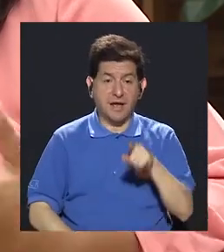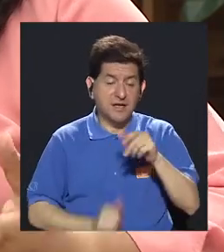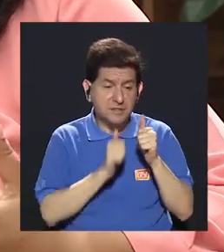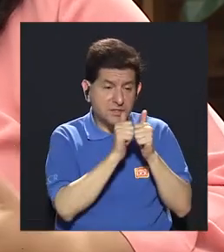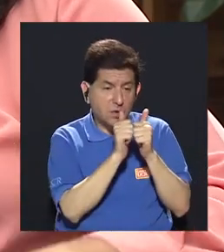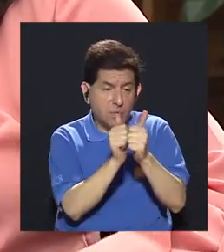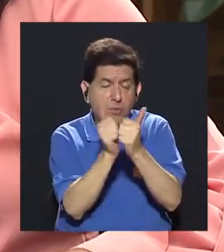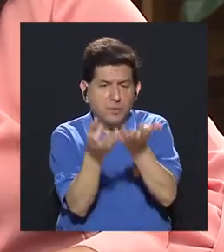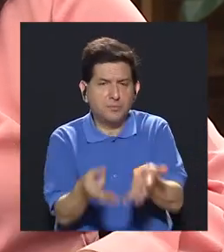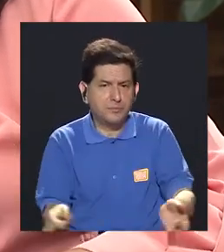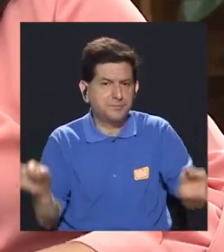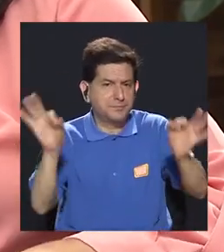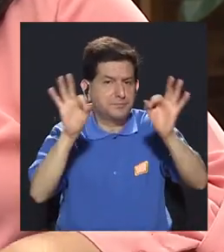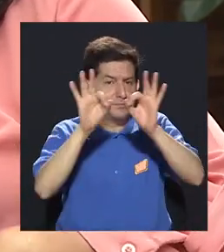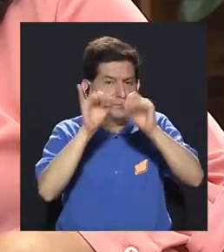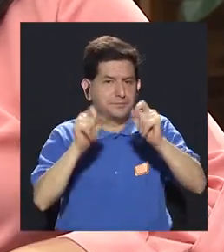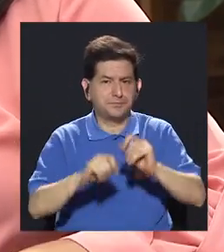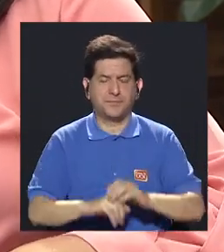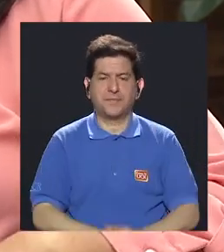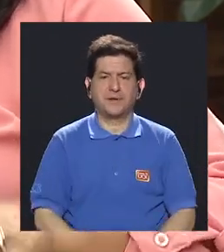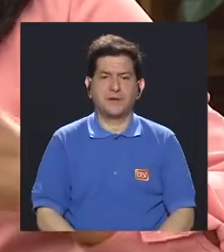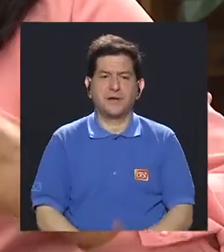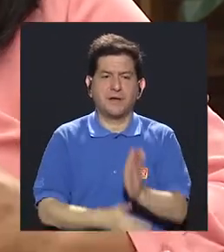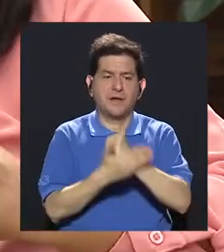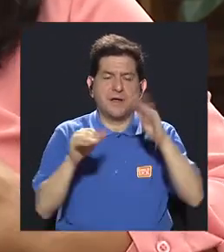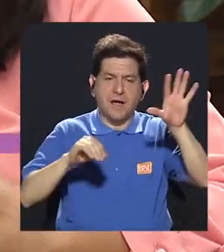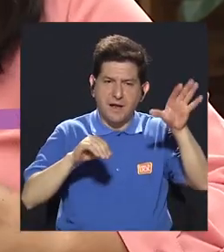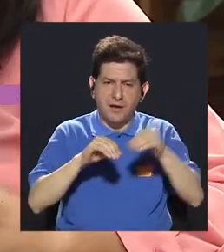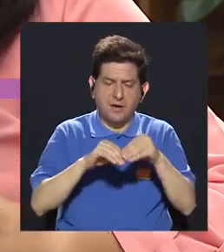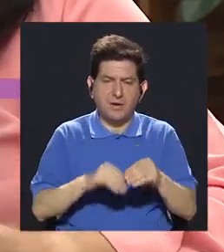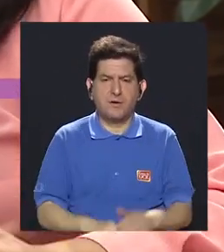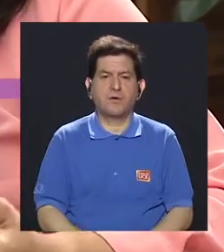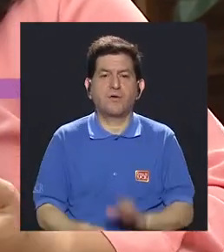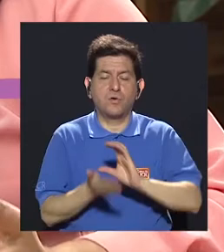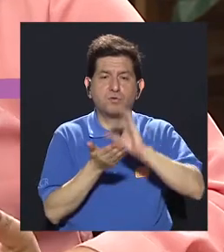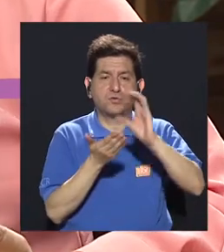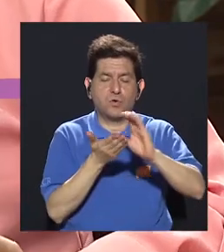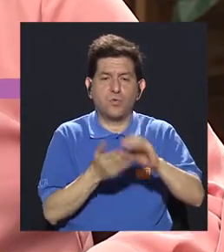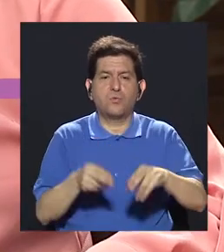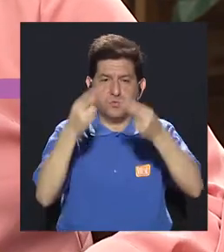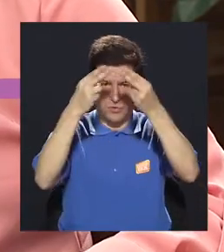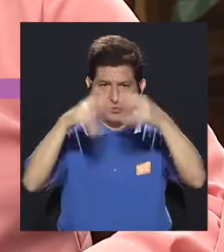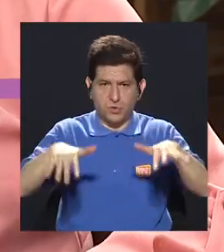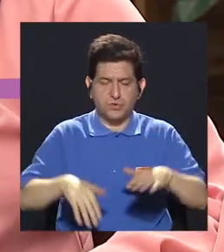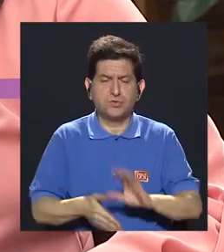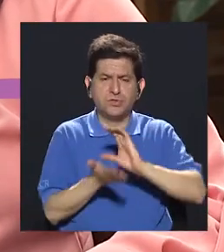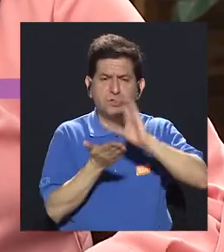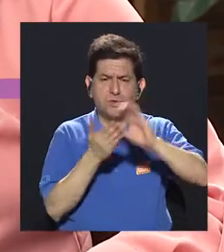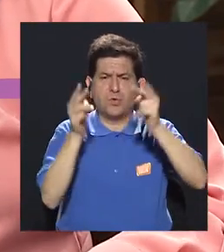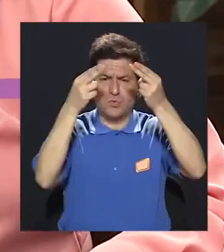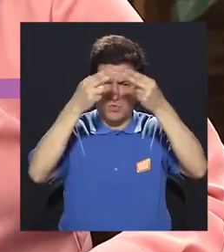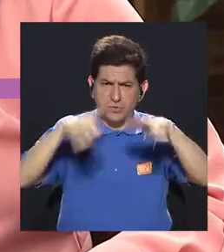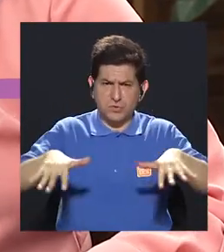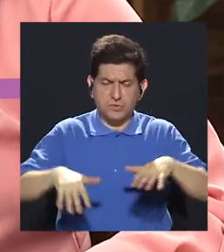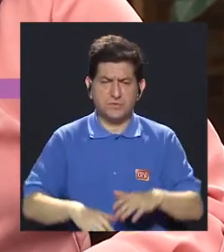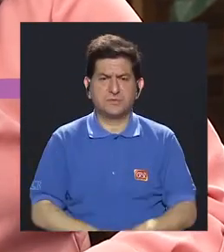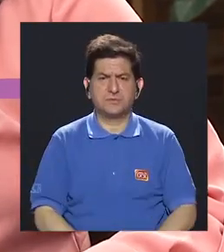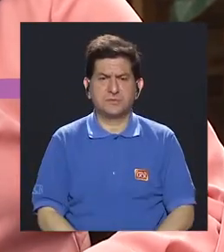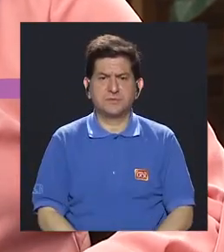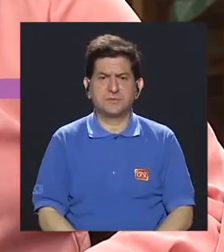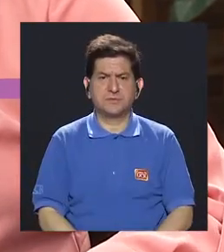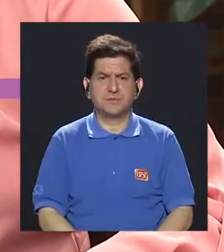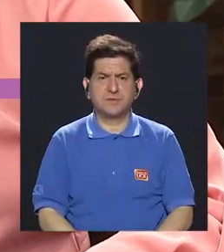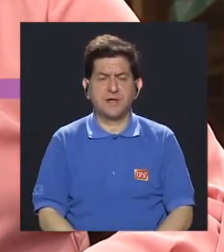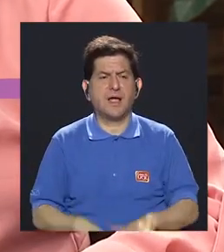Entonces ese acompañamiento también es muy importante. Y algo más que se ofrece son cursos en línea. Los cursos en línea los